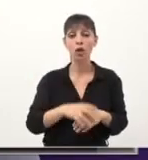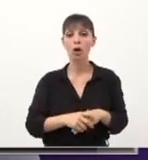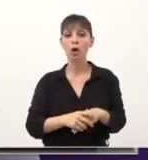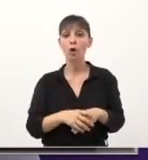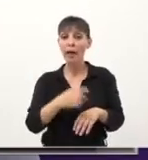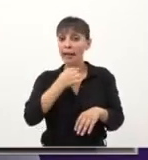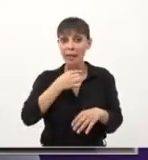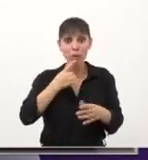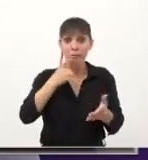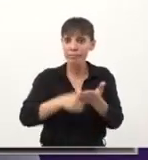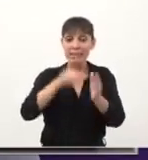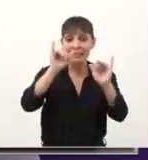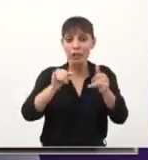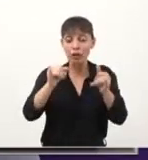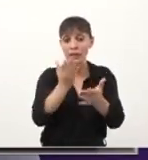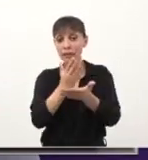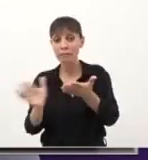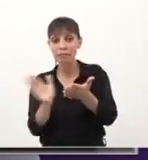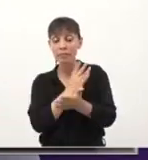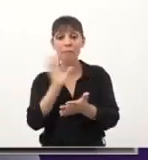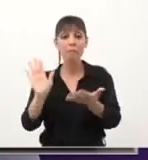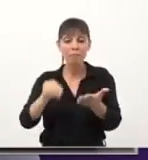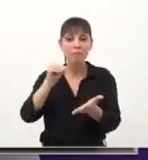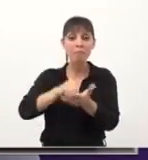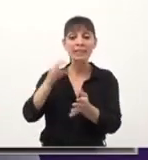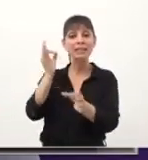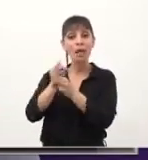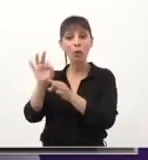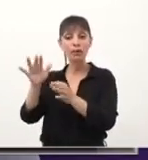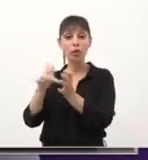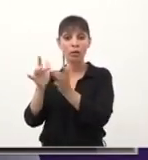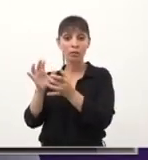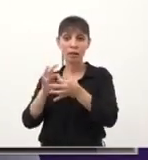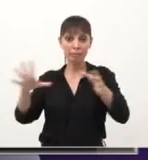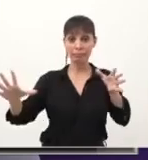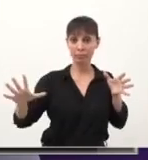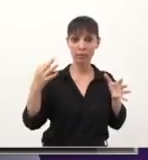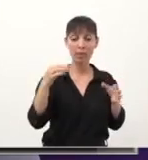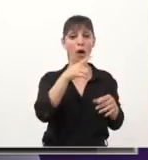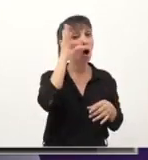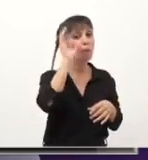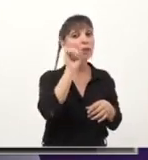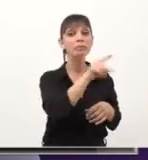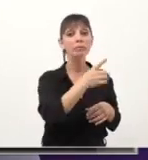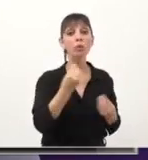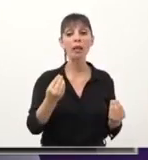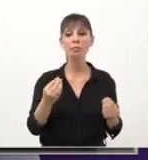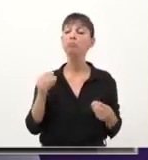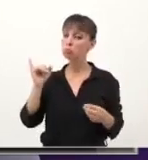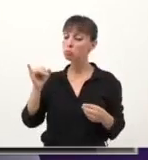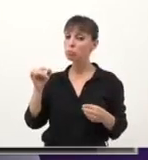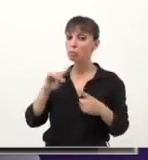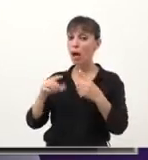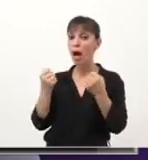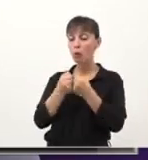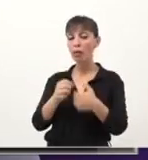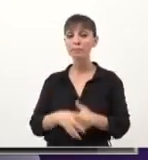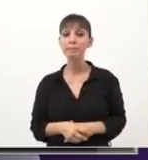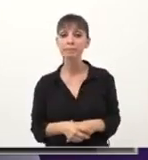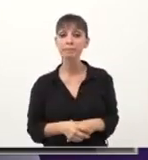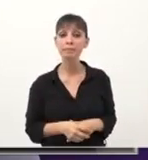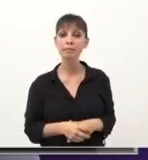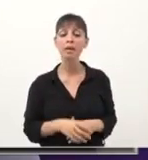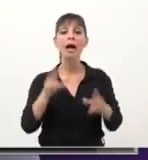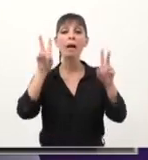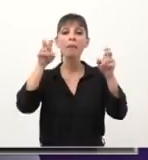separar la Iglesia del Estado y que la educación sea laica. ¿Cuál es tu opinión? Sí, estoy de acuerdo. Hablando de educación, lo